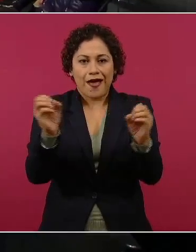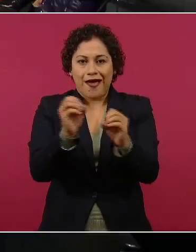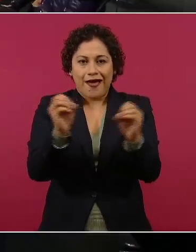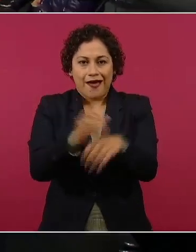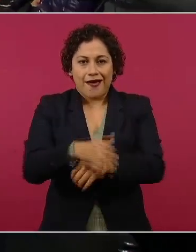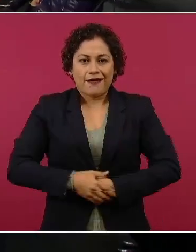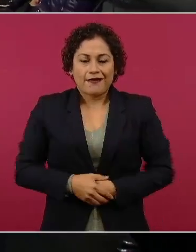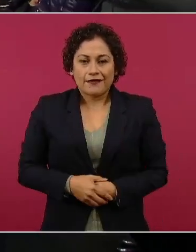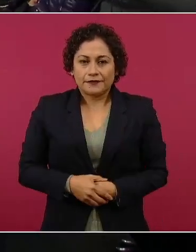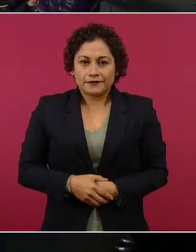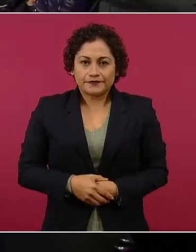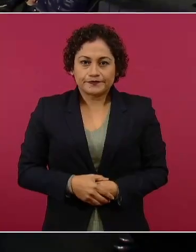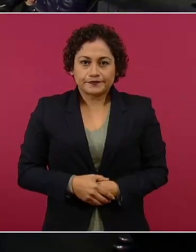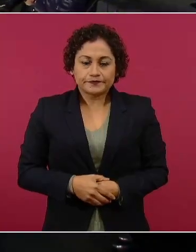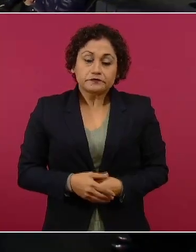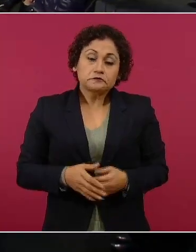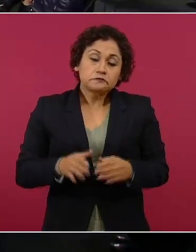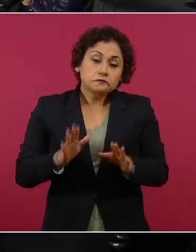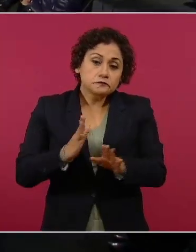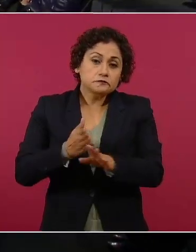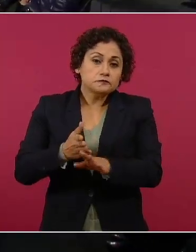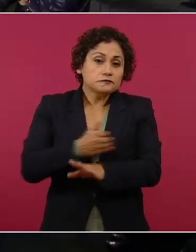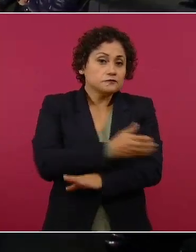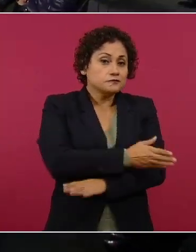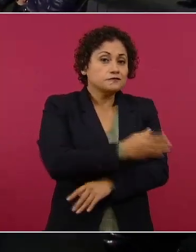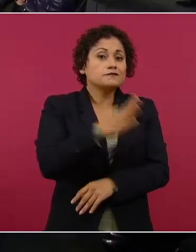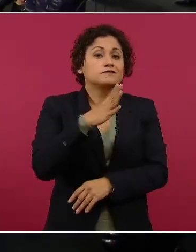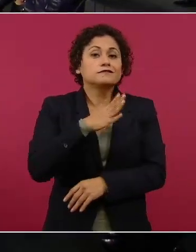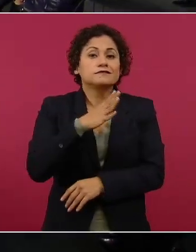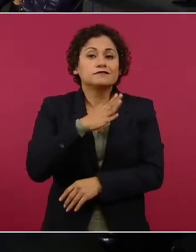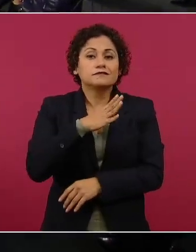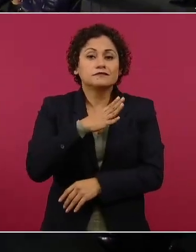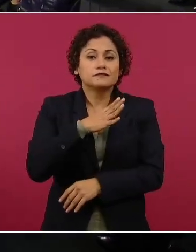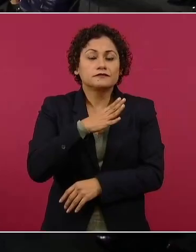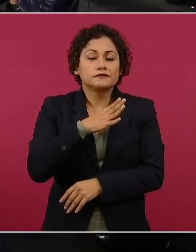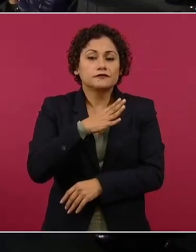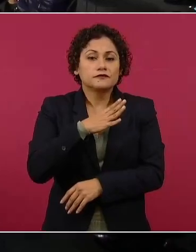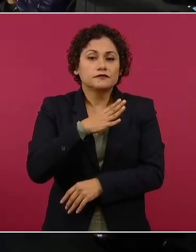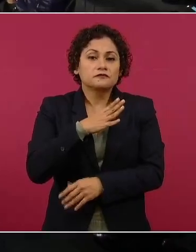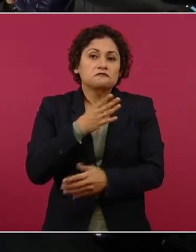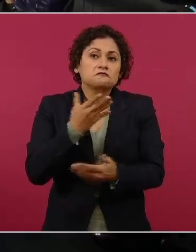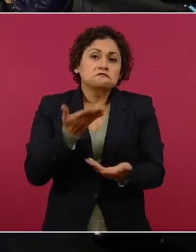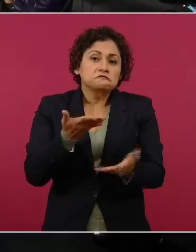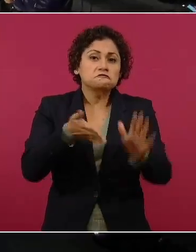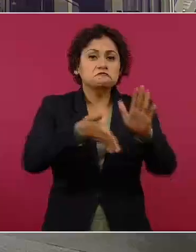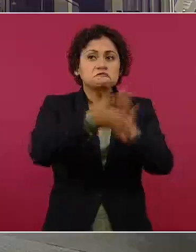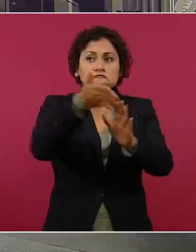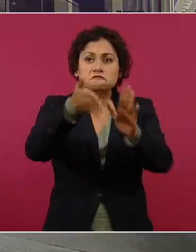Lo más que se hacían eran hospitales,